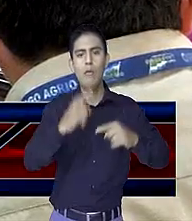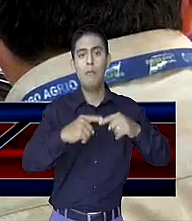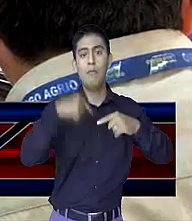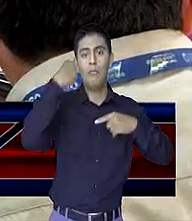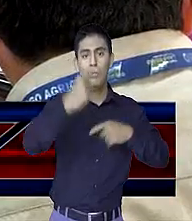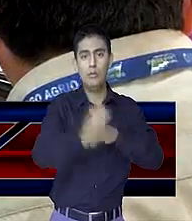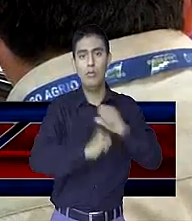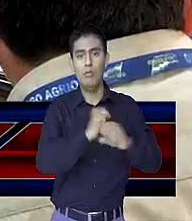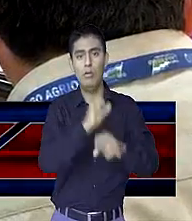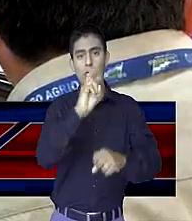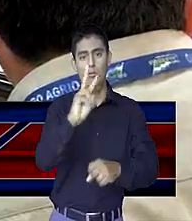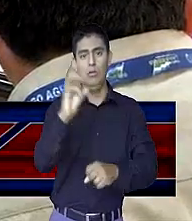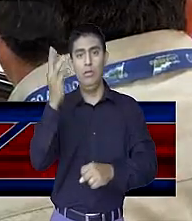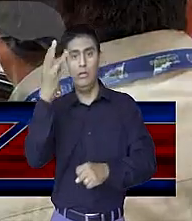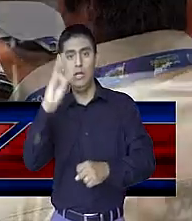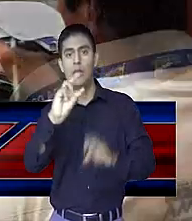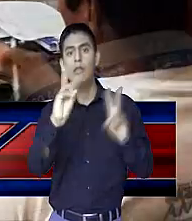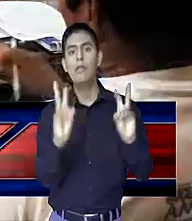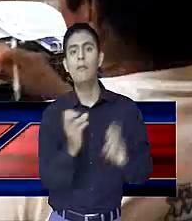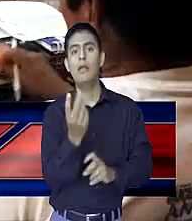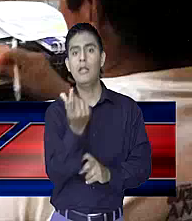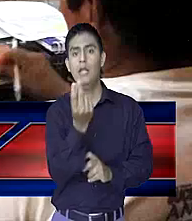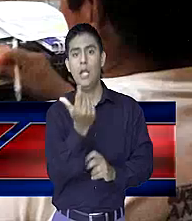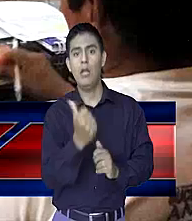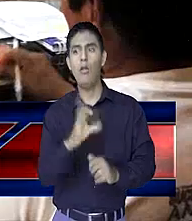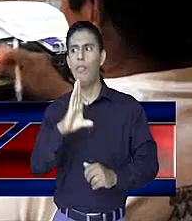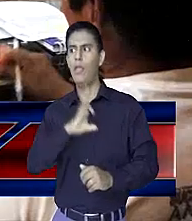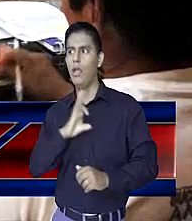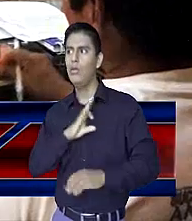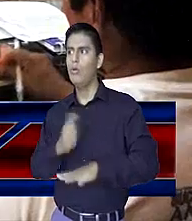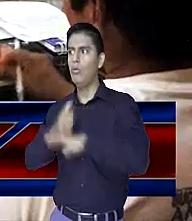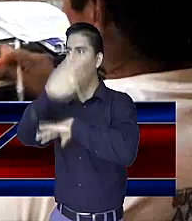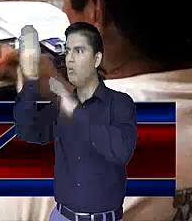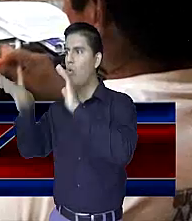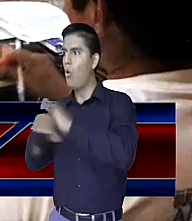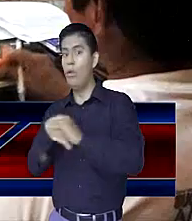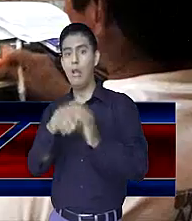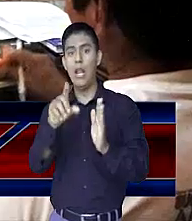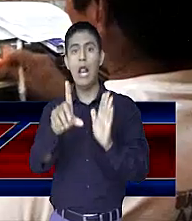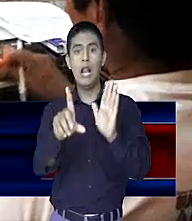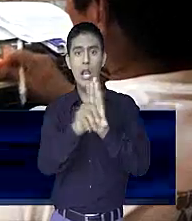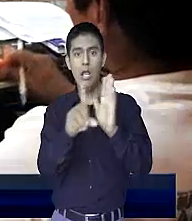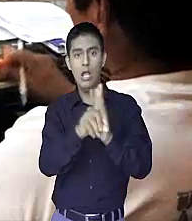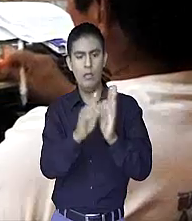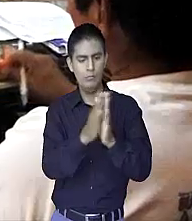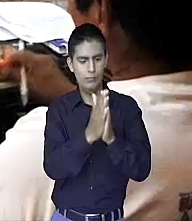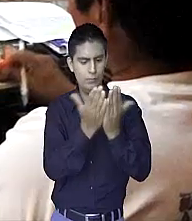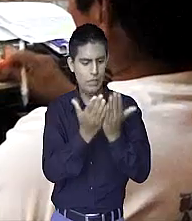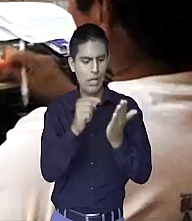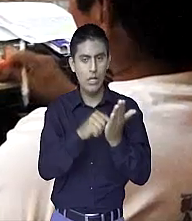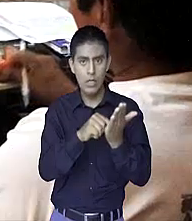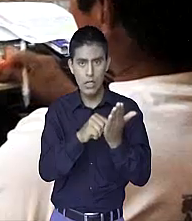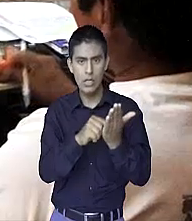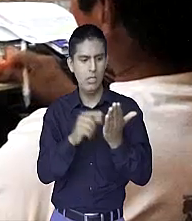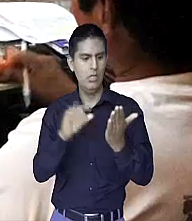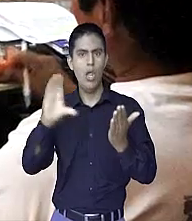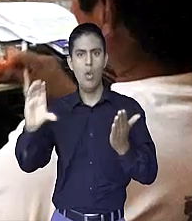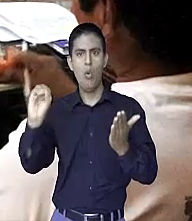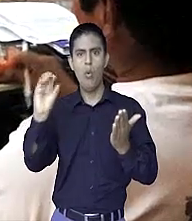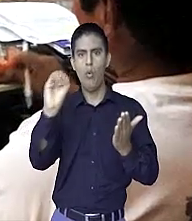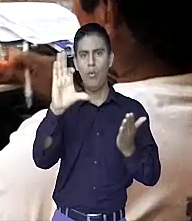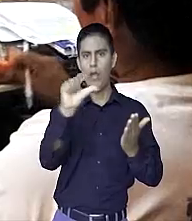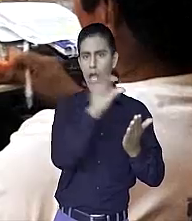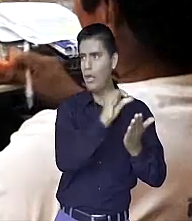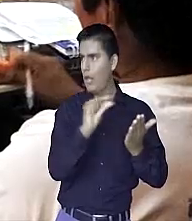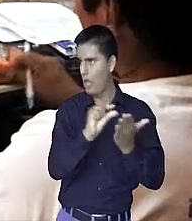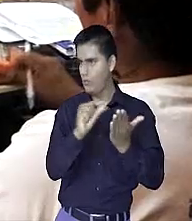del presupuesto municipal 2016. Técnicos de la institución e integrantes del cuerpo colegiado conforme al artículo 24 del